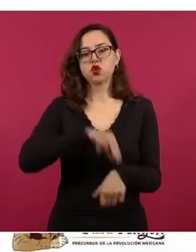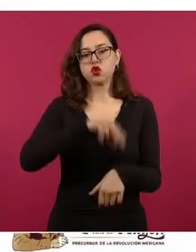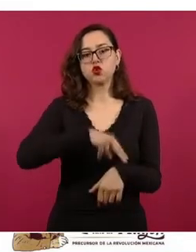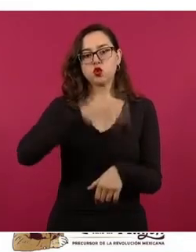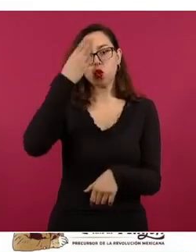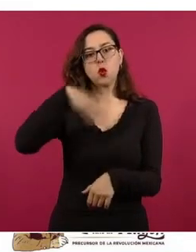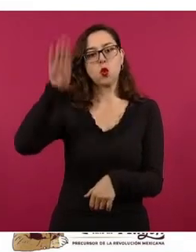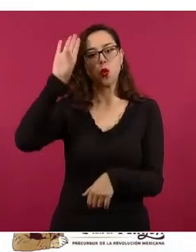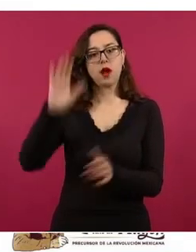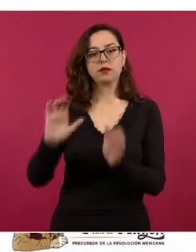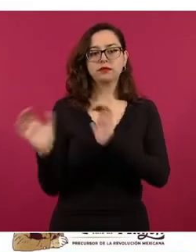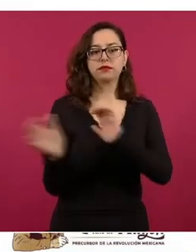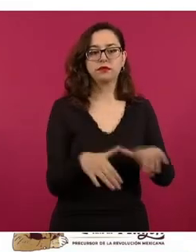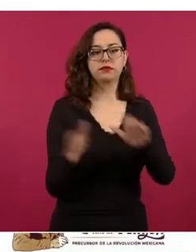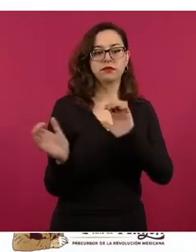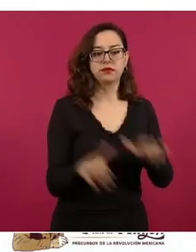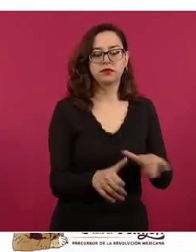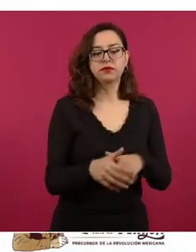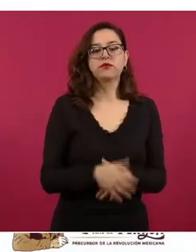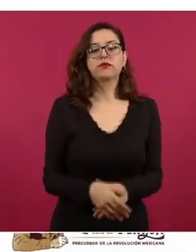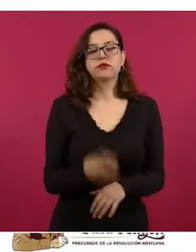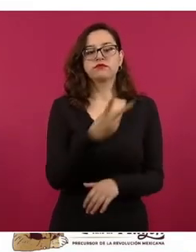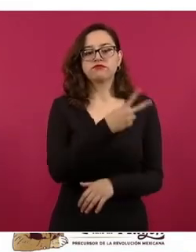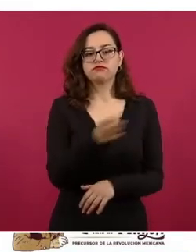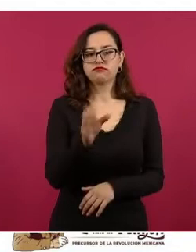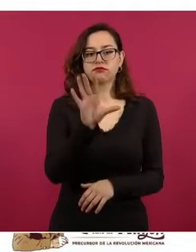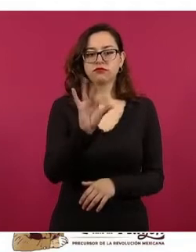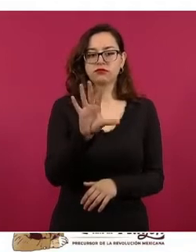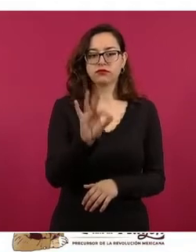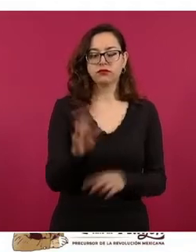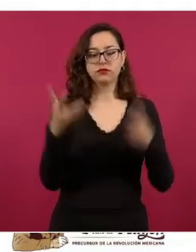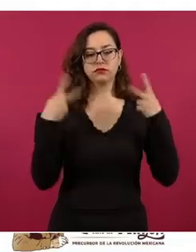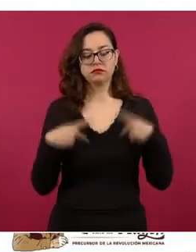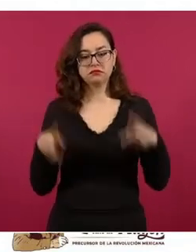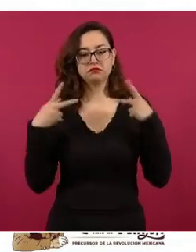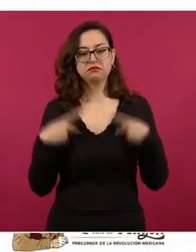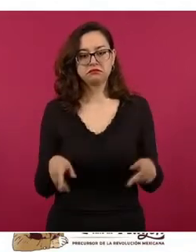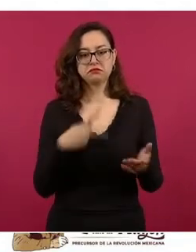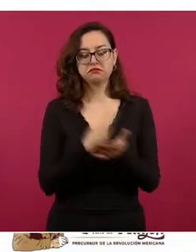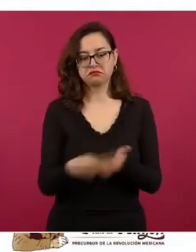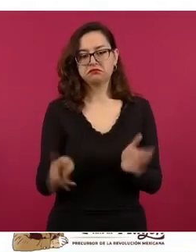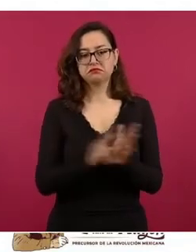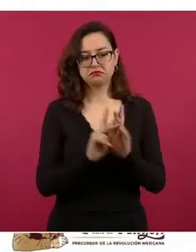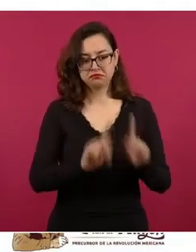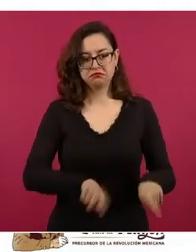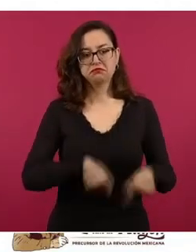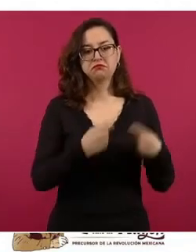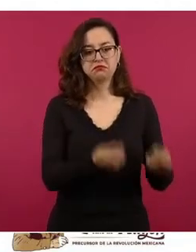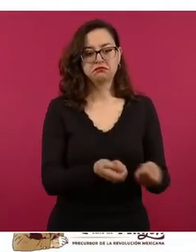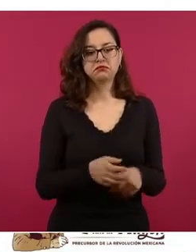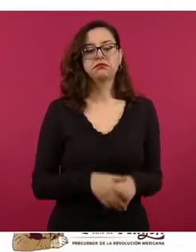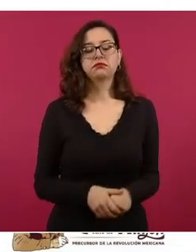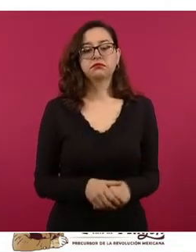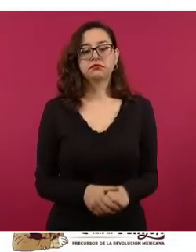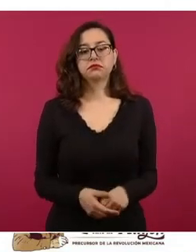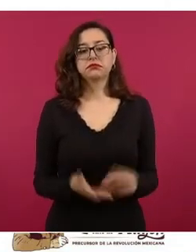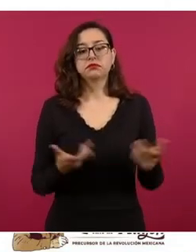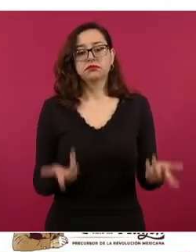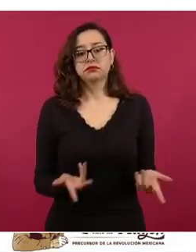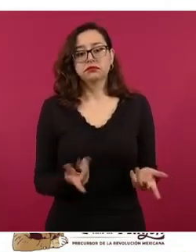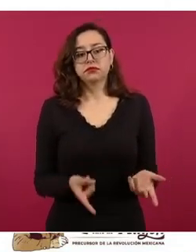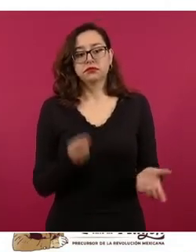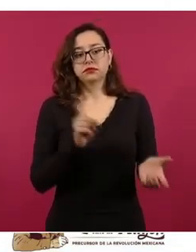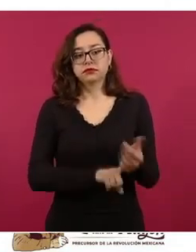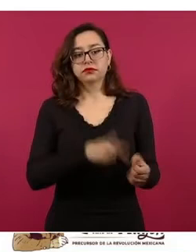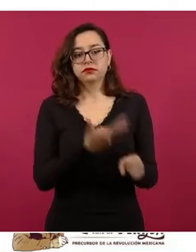basificación se cuenta ya con 240 personas que han recibido su base, capacitados al 100% el personal